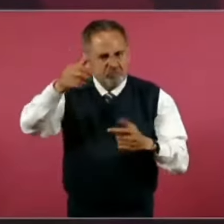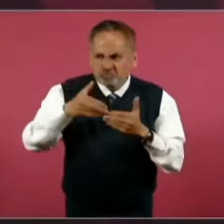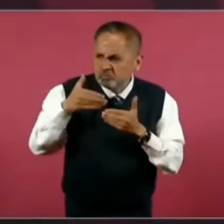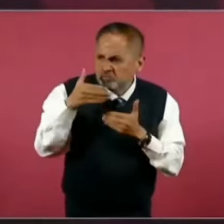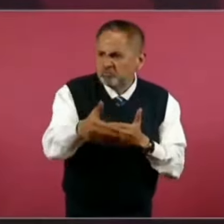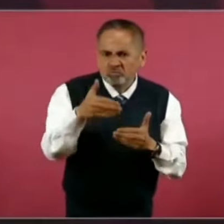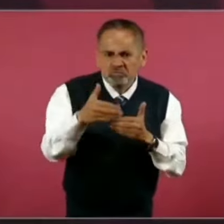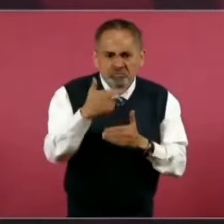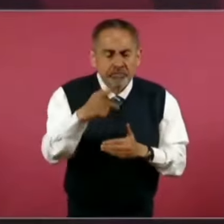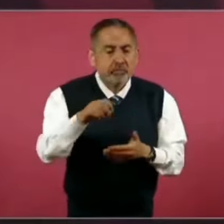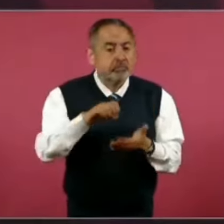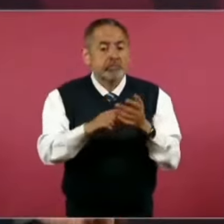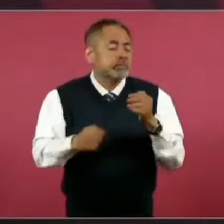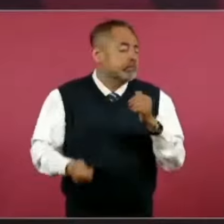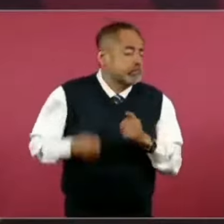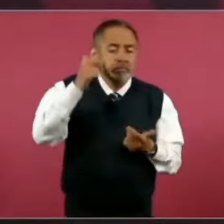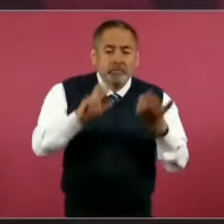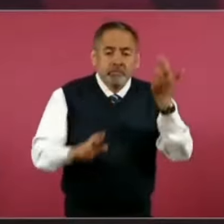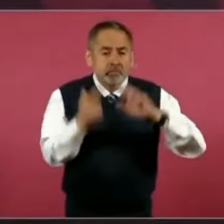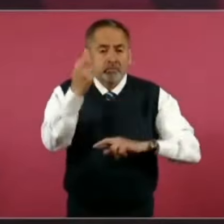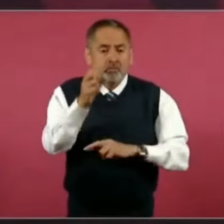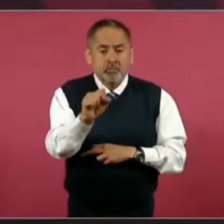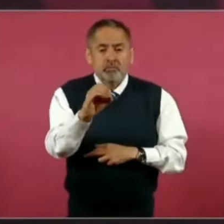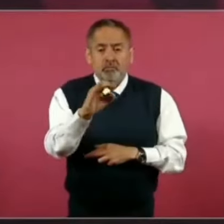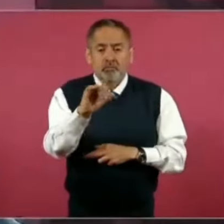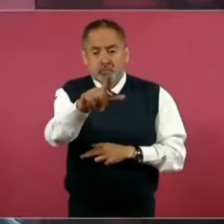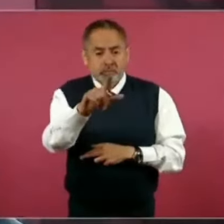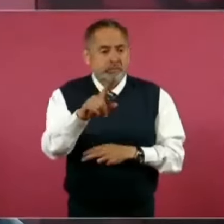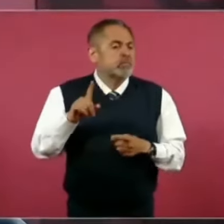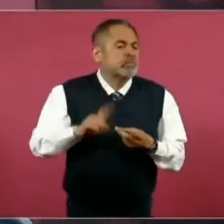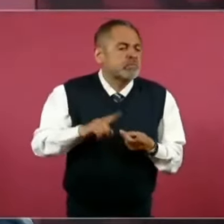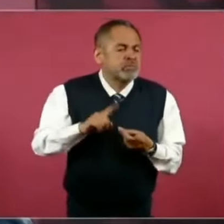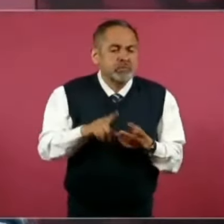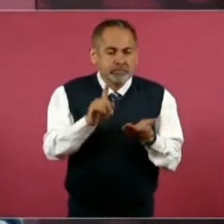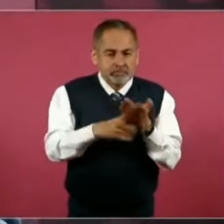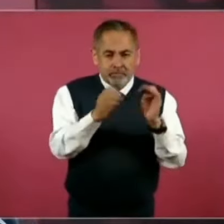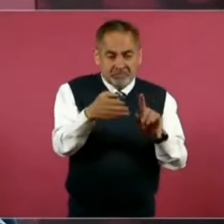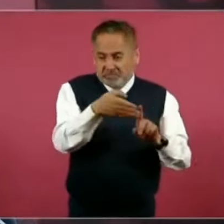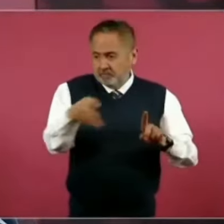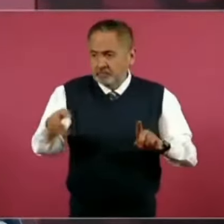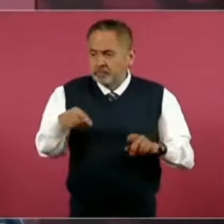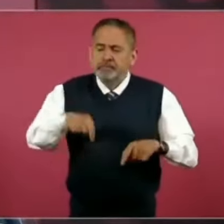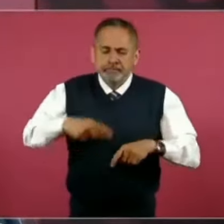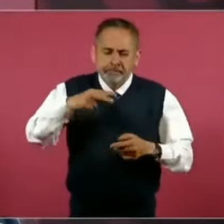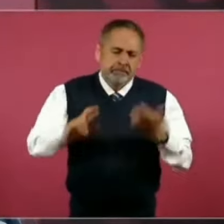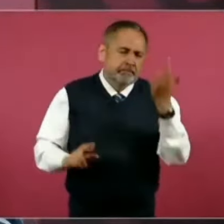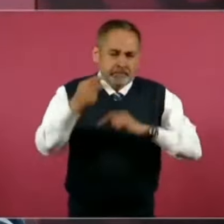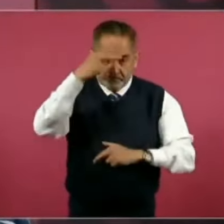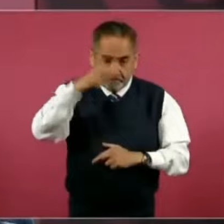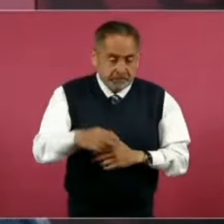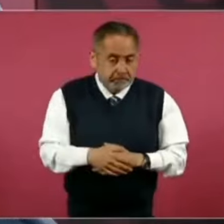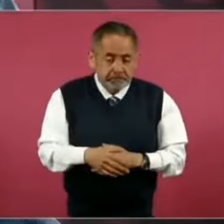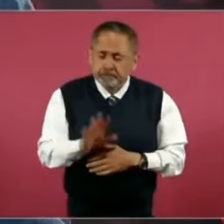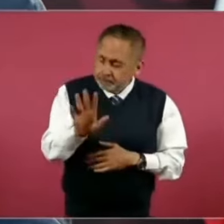del siglo XX es la Revolución Mexicana. La primera constitución que